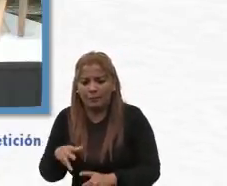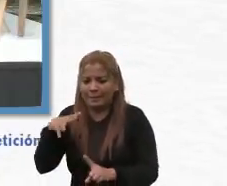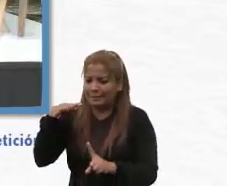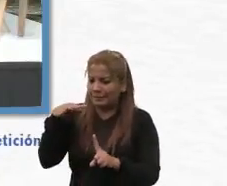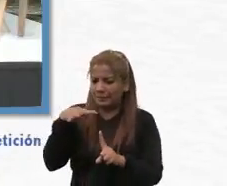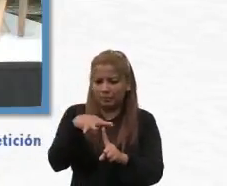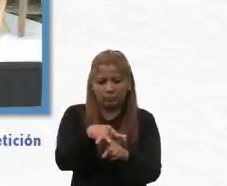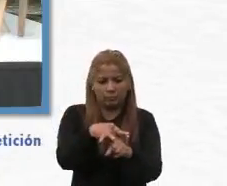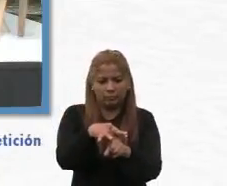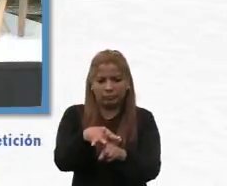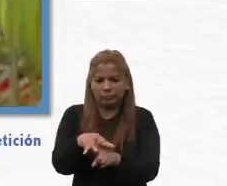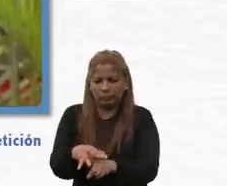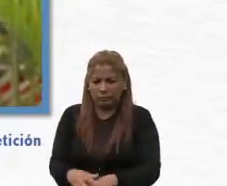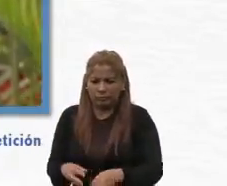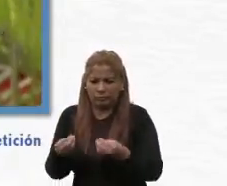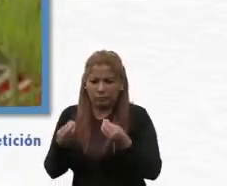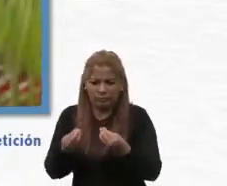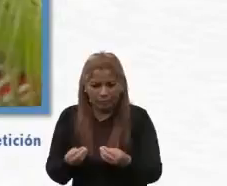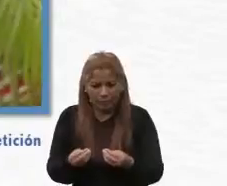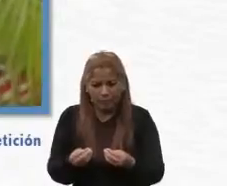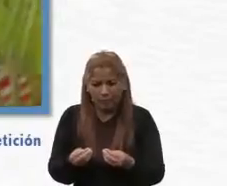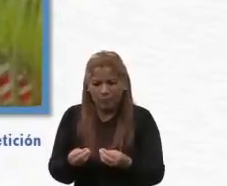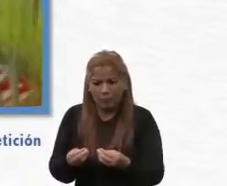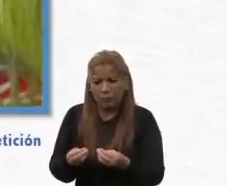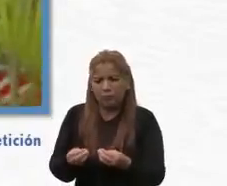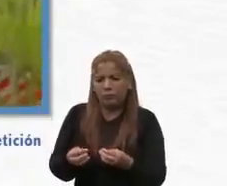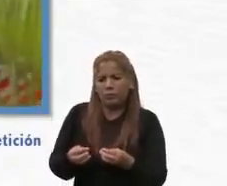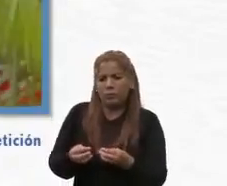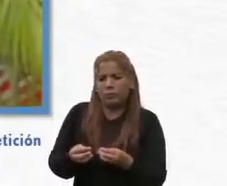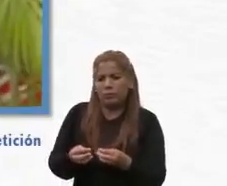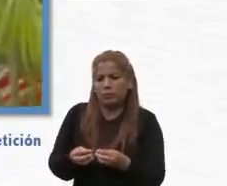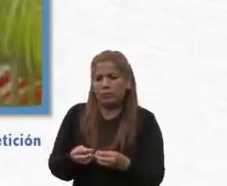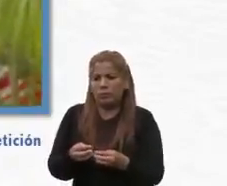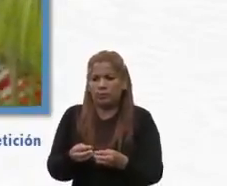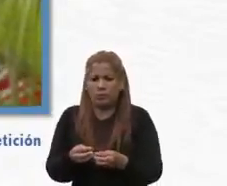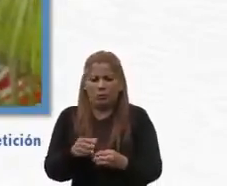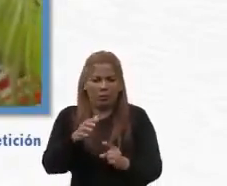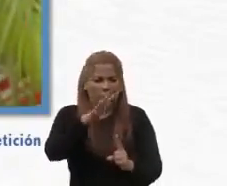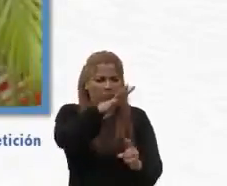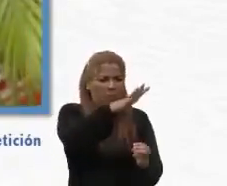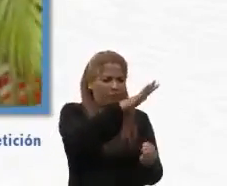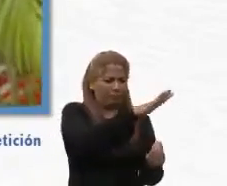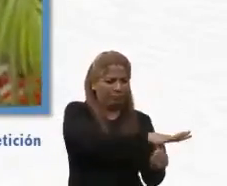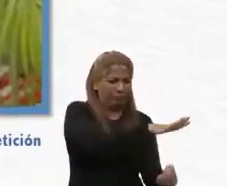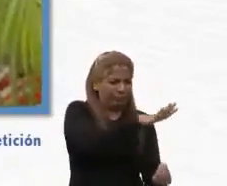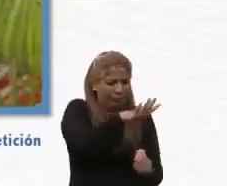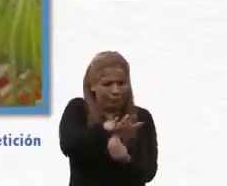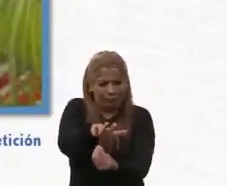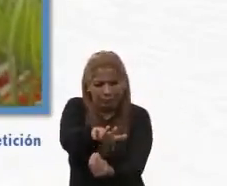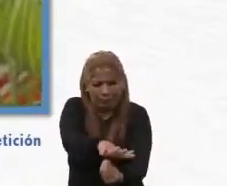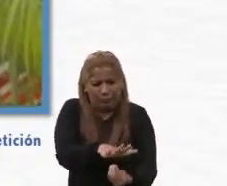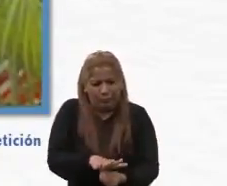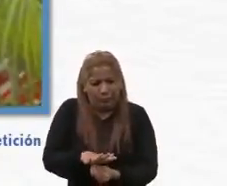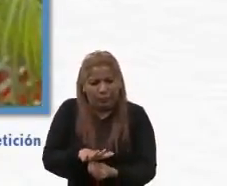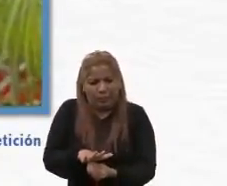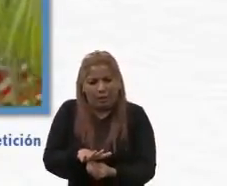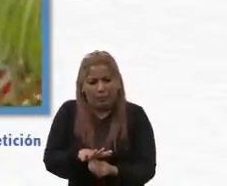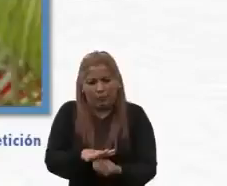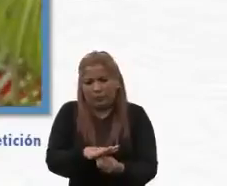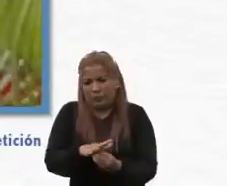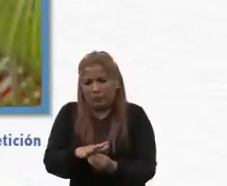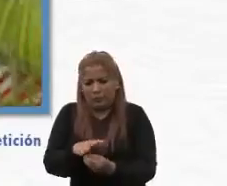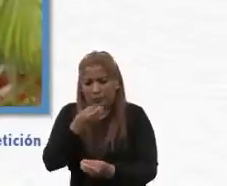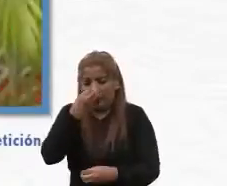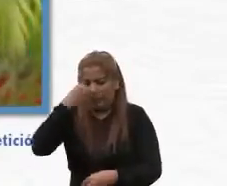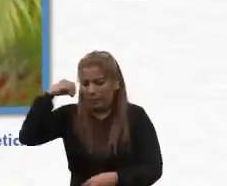afectación, se basan en estigmatizar, en señalizar, en invalidar